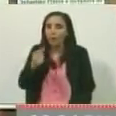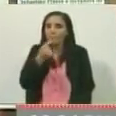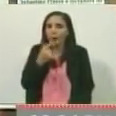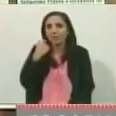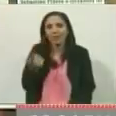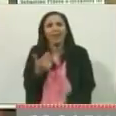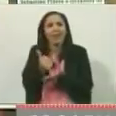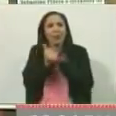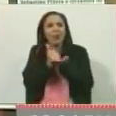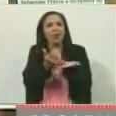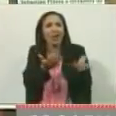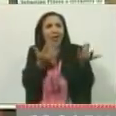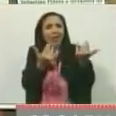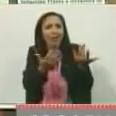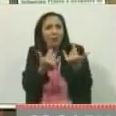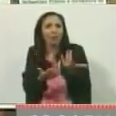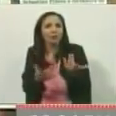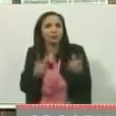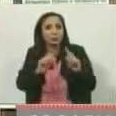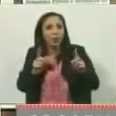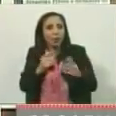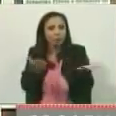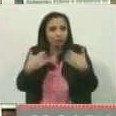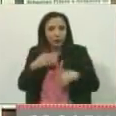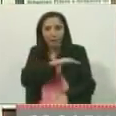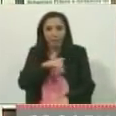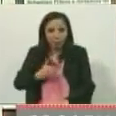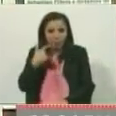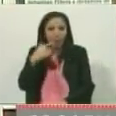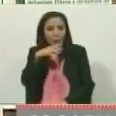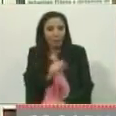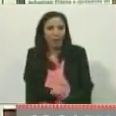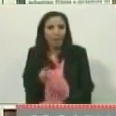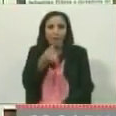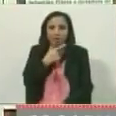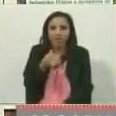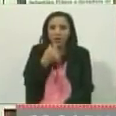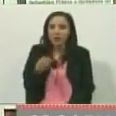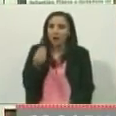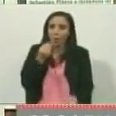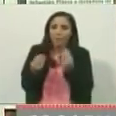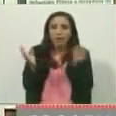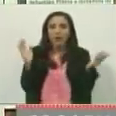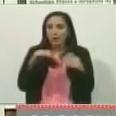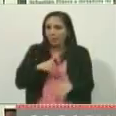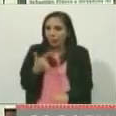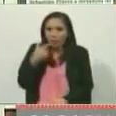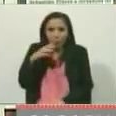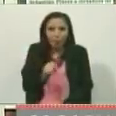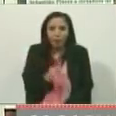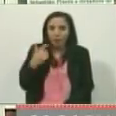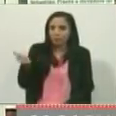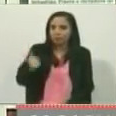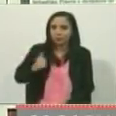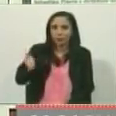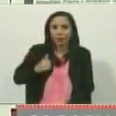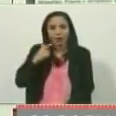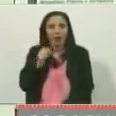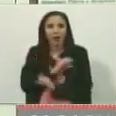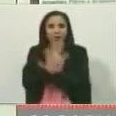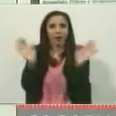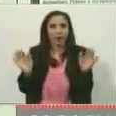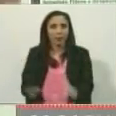limosnas a nadie. Estamos exigiendo que nos dejen comprar las medicinas y los alimentos como las compra cualquier país del mundo. Es